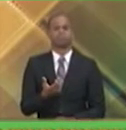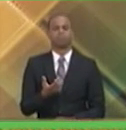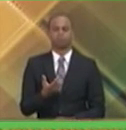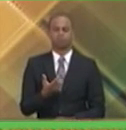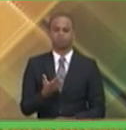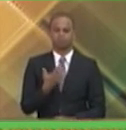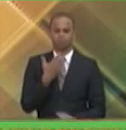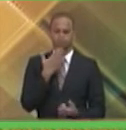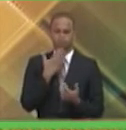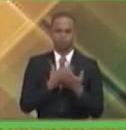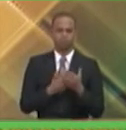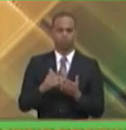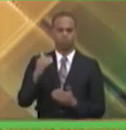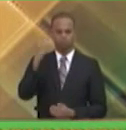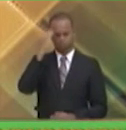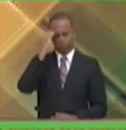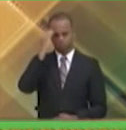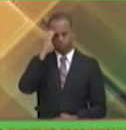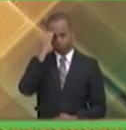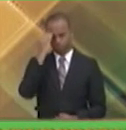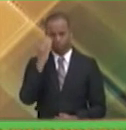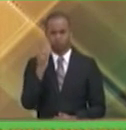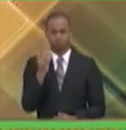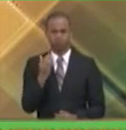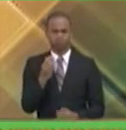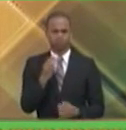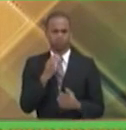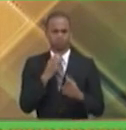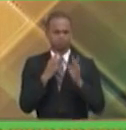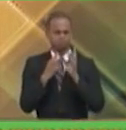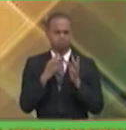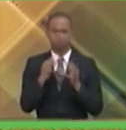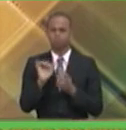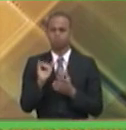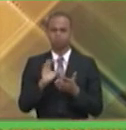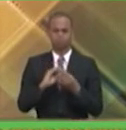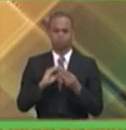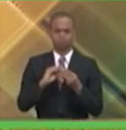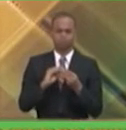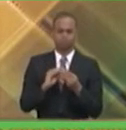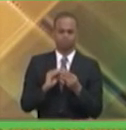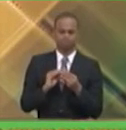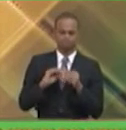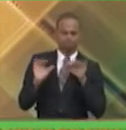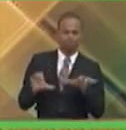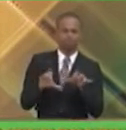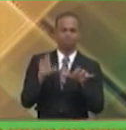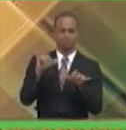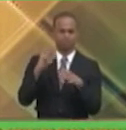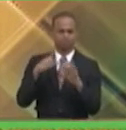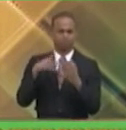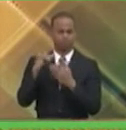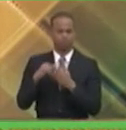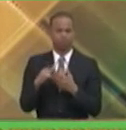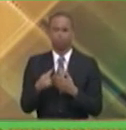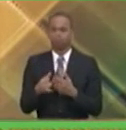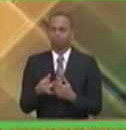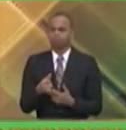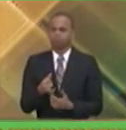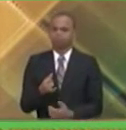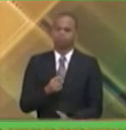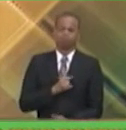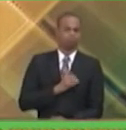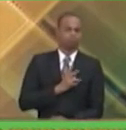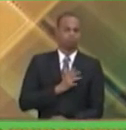de buen conocimiento hablar y sobre todo tener esa ejecución de los proyectos culturales, ya que en